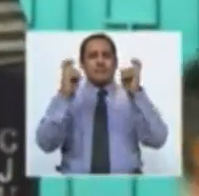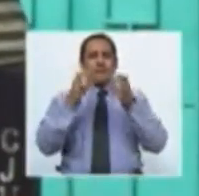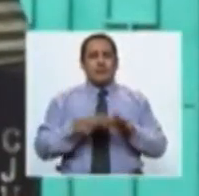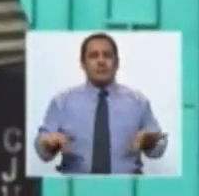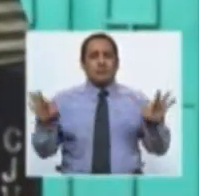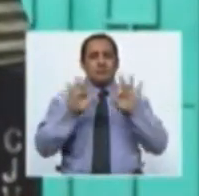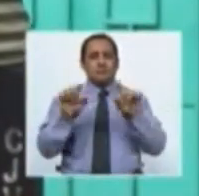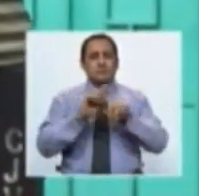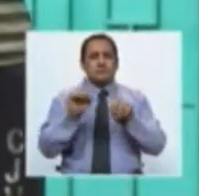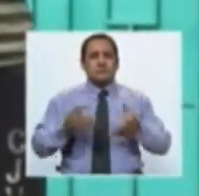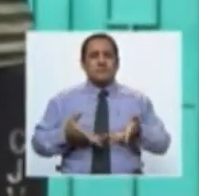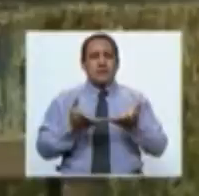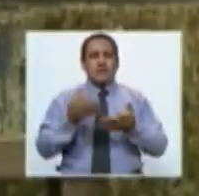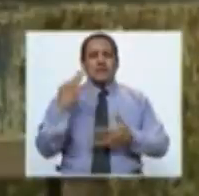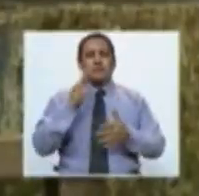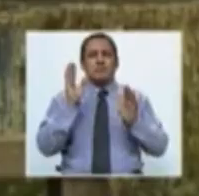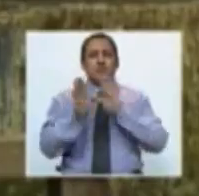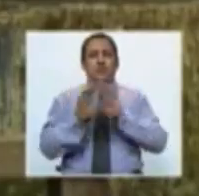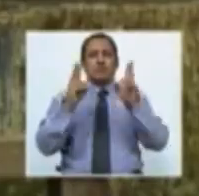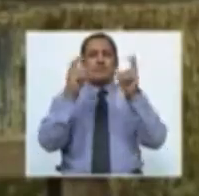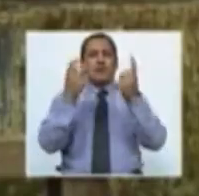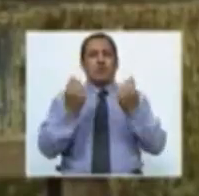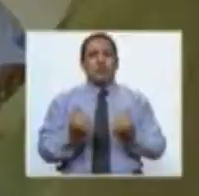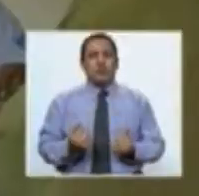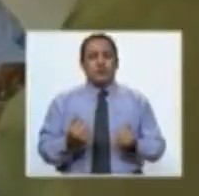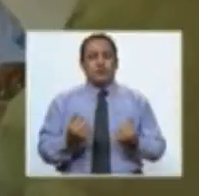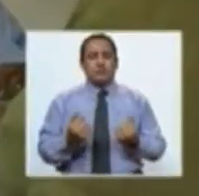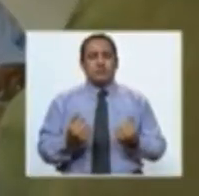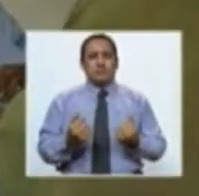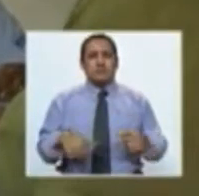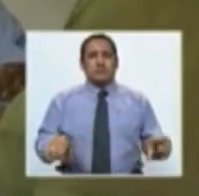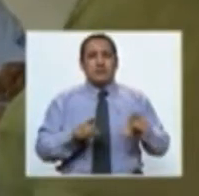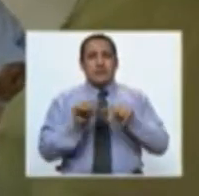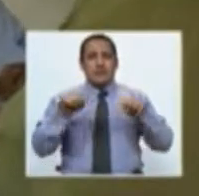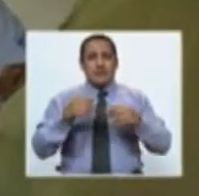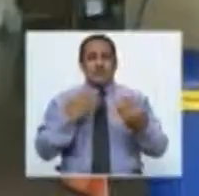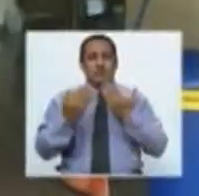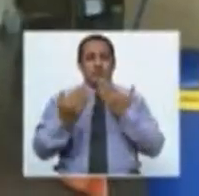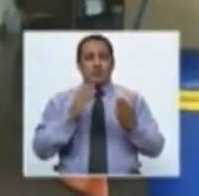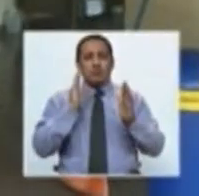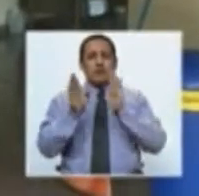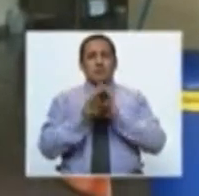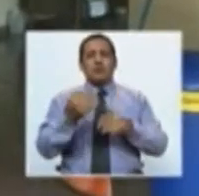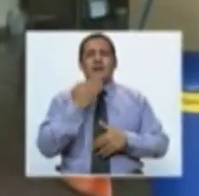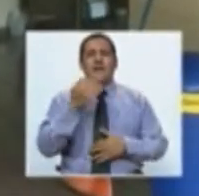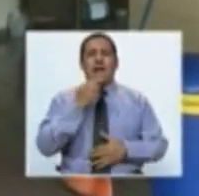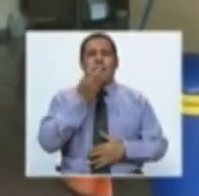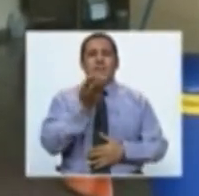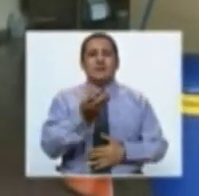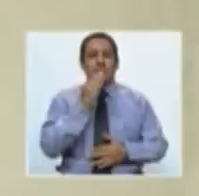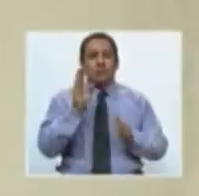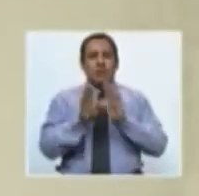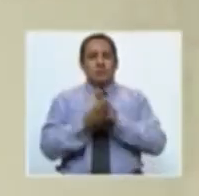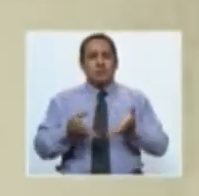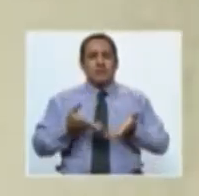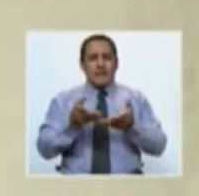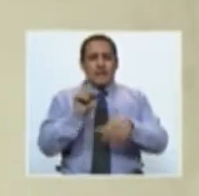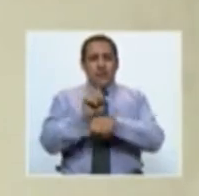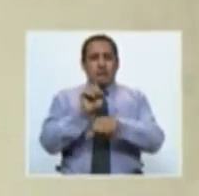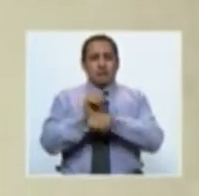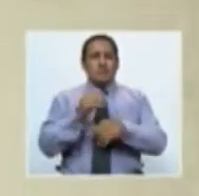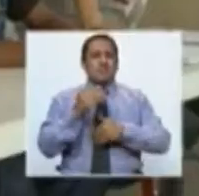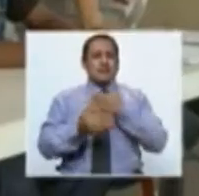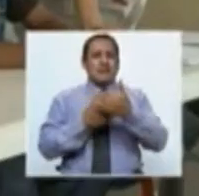Temas fundamentales que no pasan siempre por lo económico. En ese sentido, quienes son llamados a sembrar